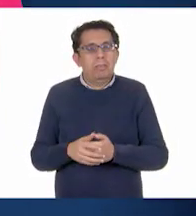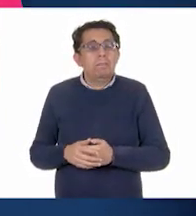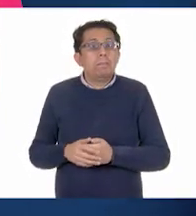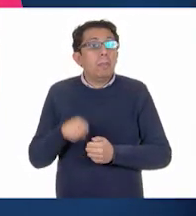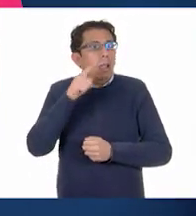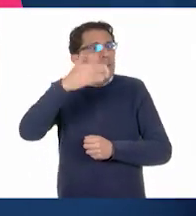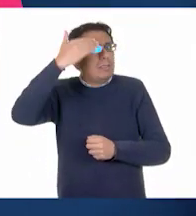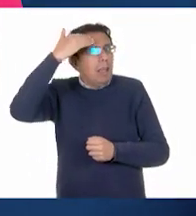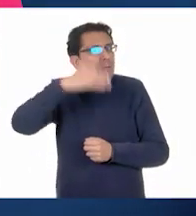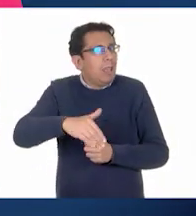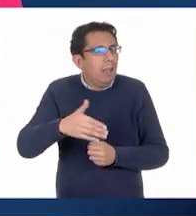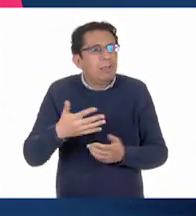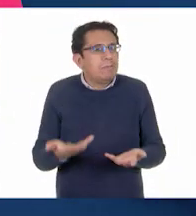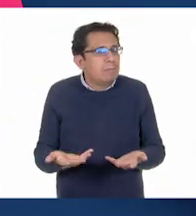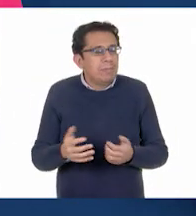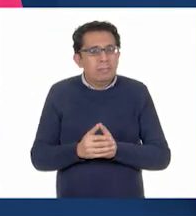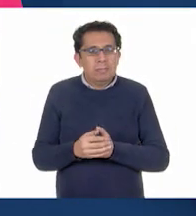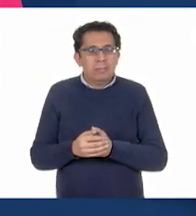¿Sabías que?